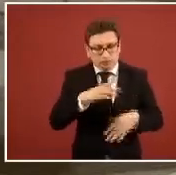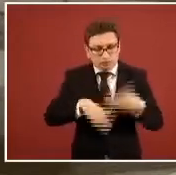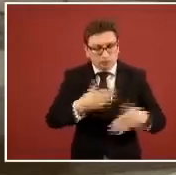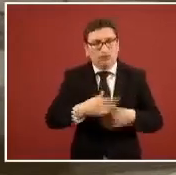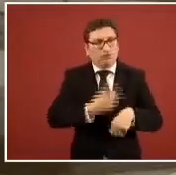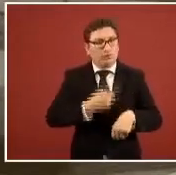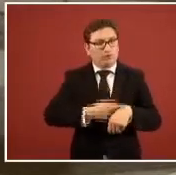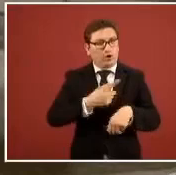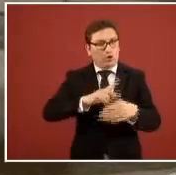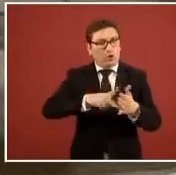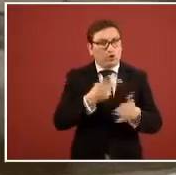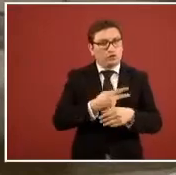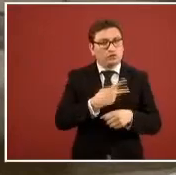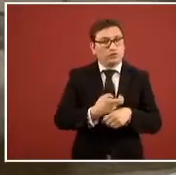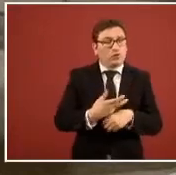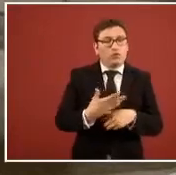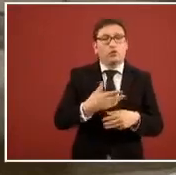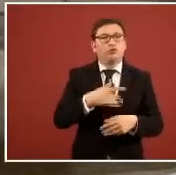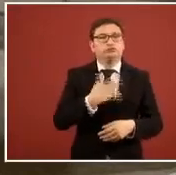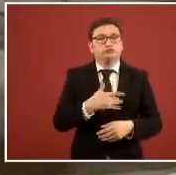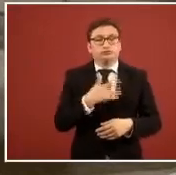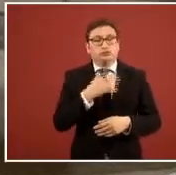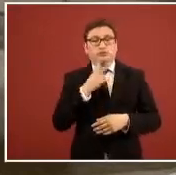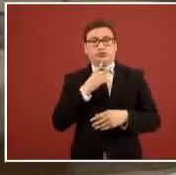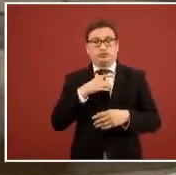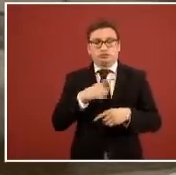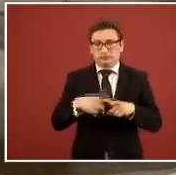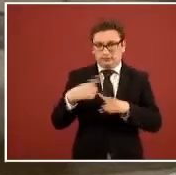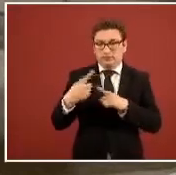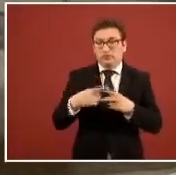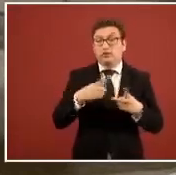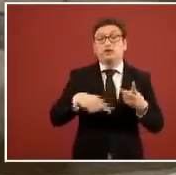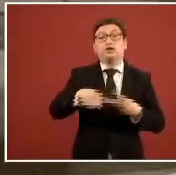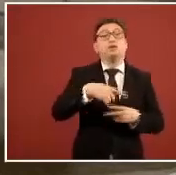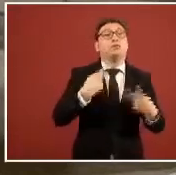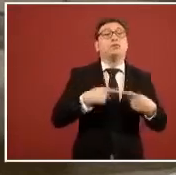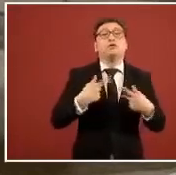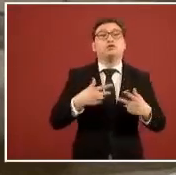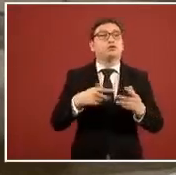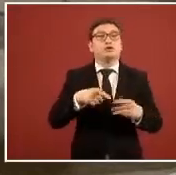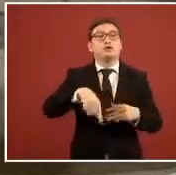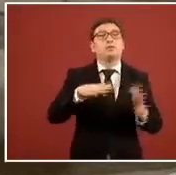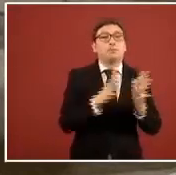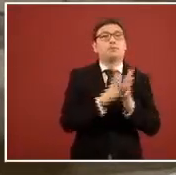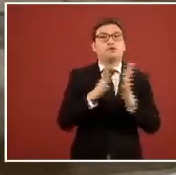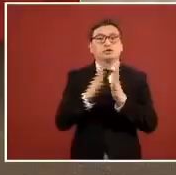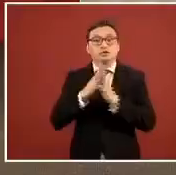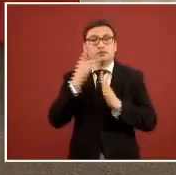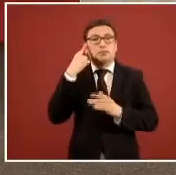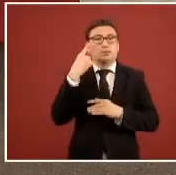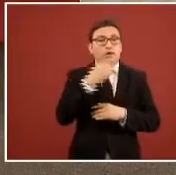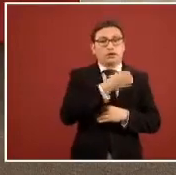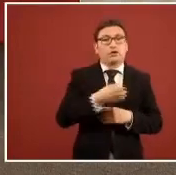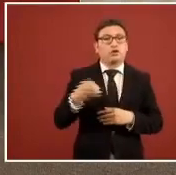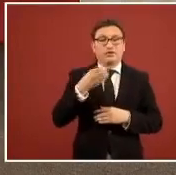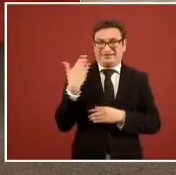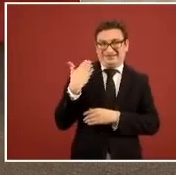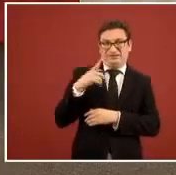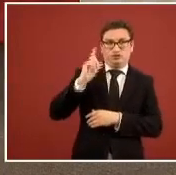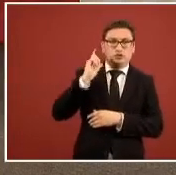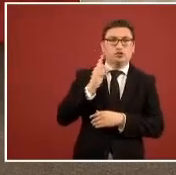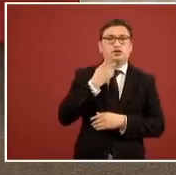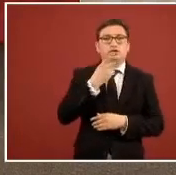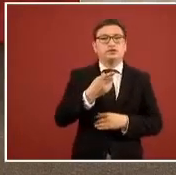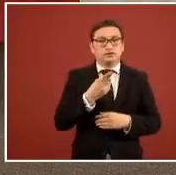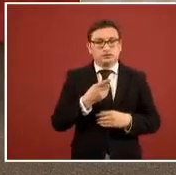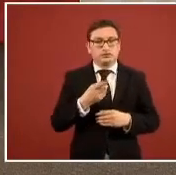como, no sé, enfermedades alveolares. Y de esas, ¿cuántas personas participan ya en el protocolo instaurado este lunes de